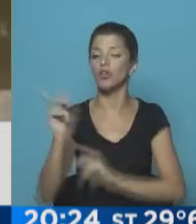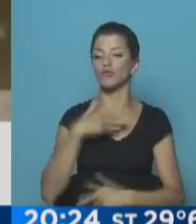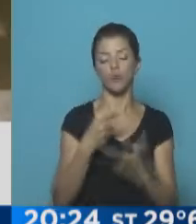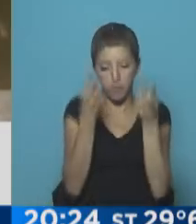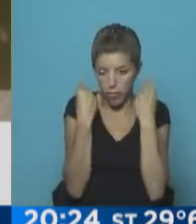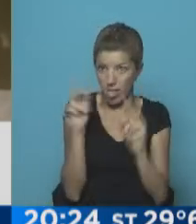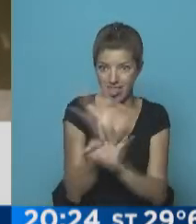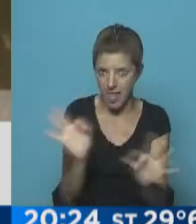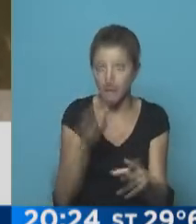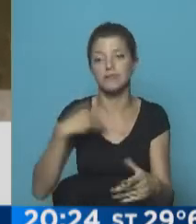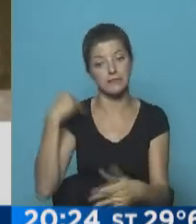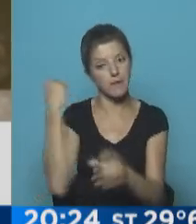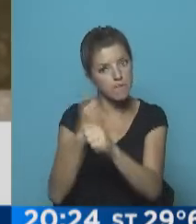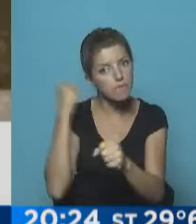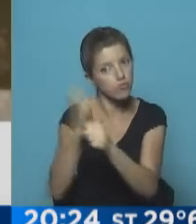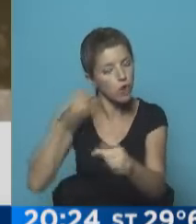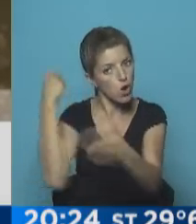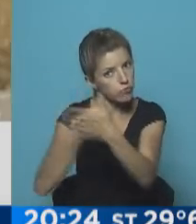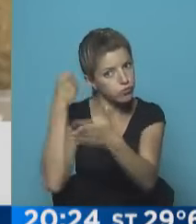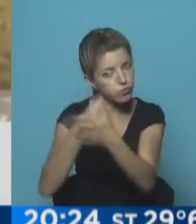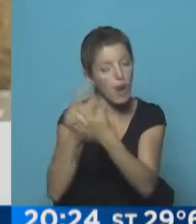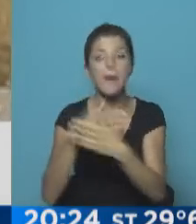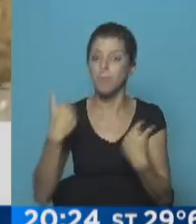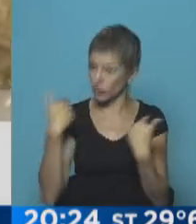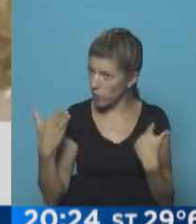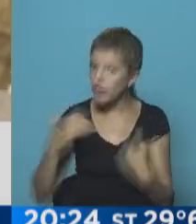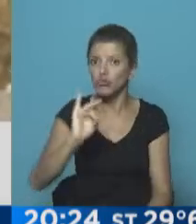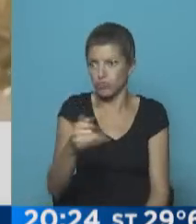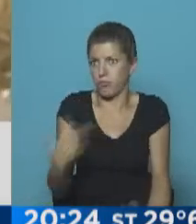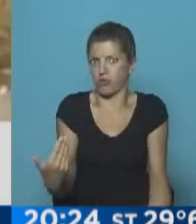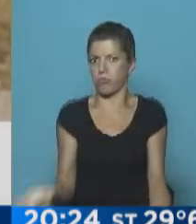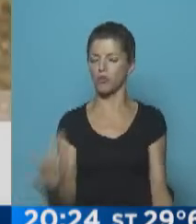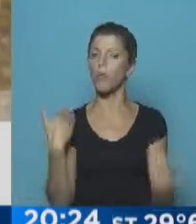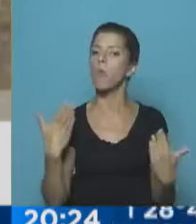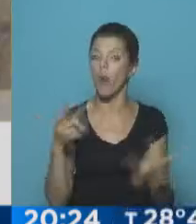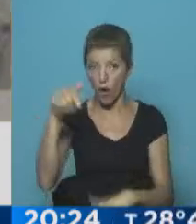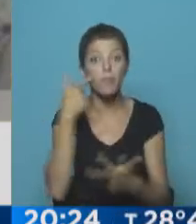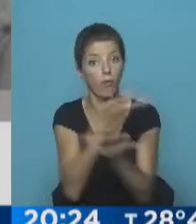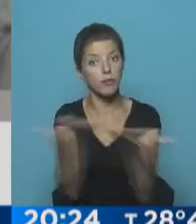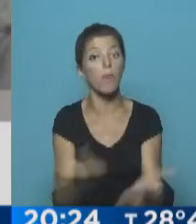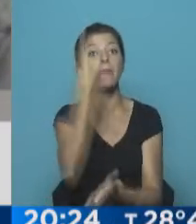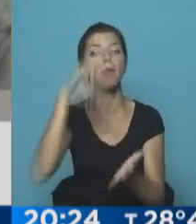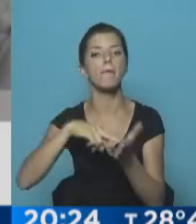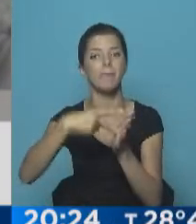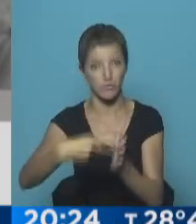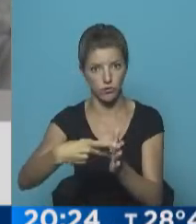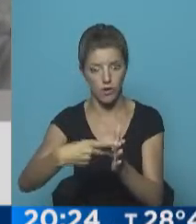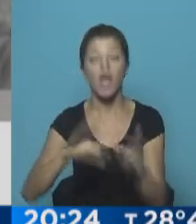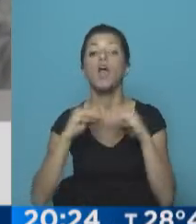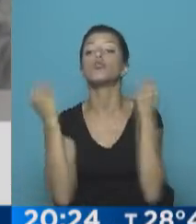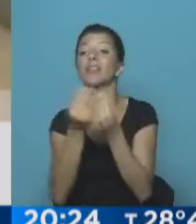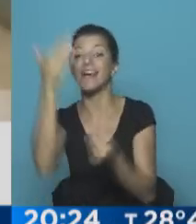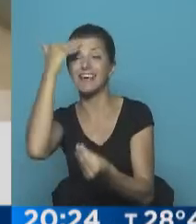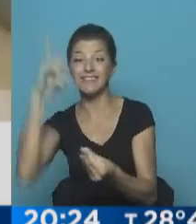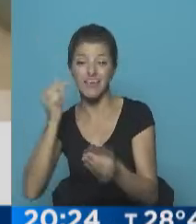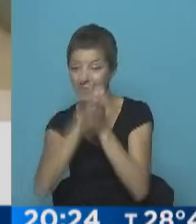pelea contra el narcotráfico. Pero se puede, claro que se puede. Hoy mostramos que hay un primer paso. En 15 días hay